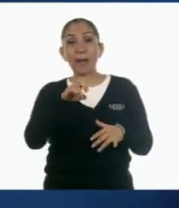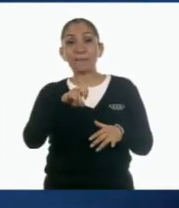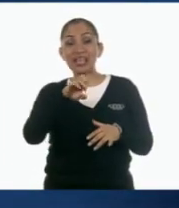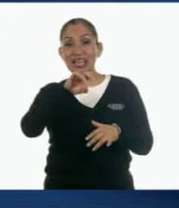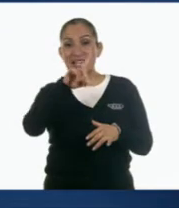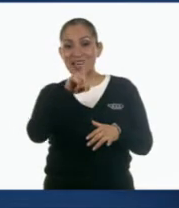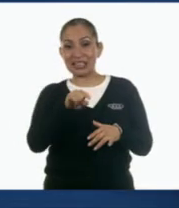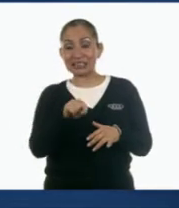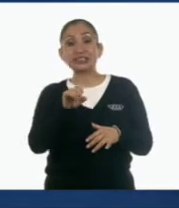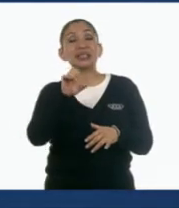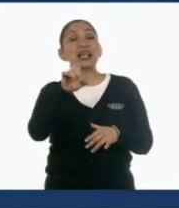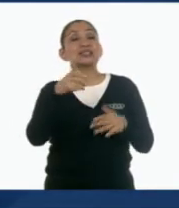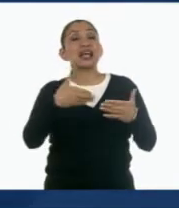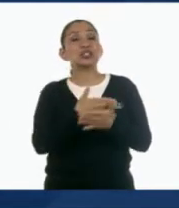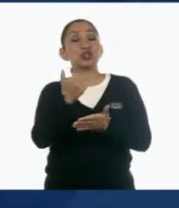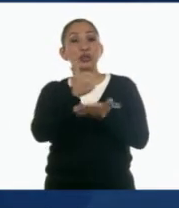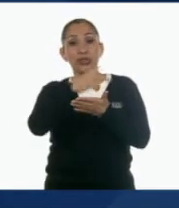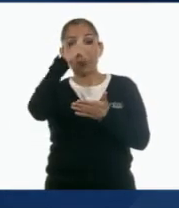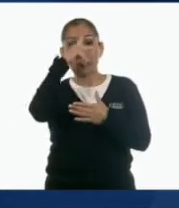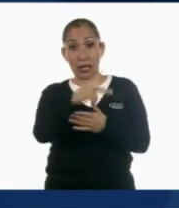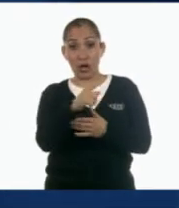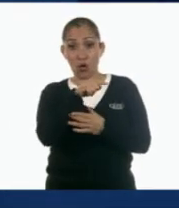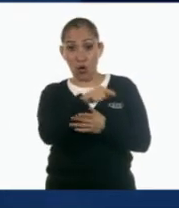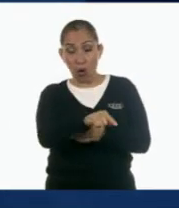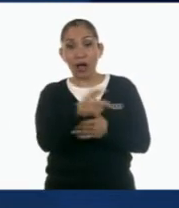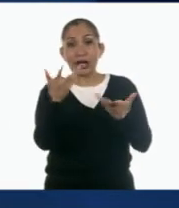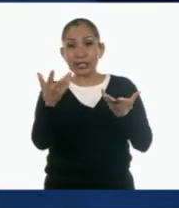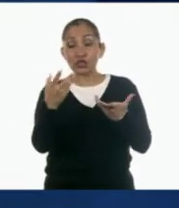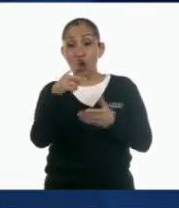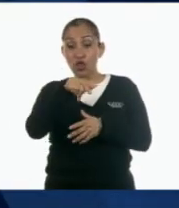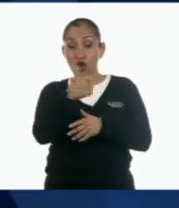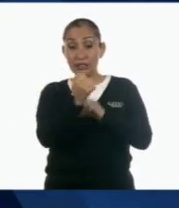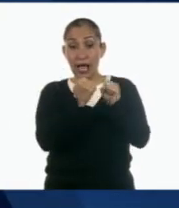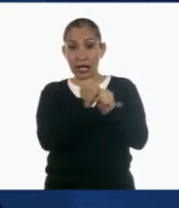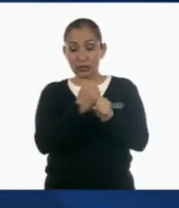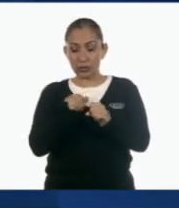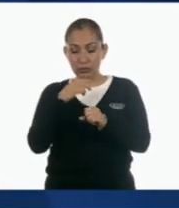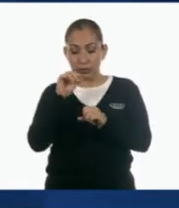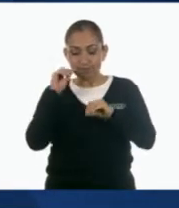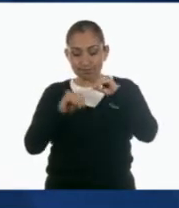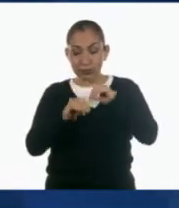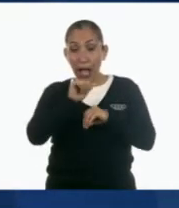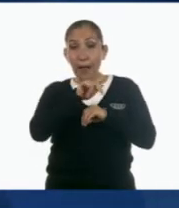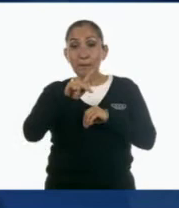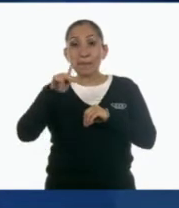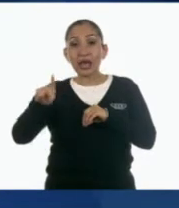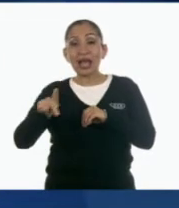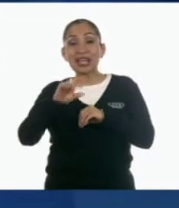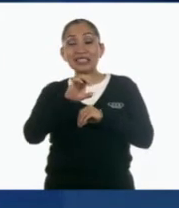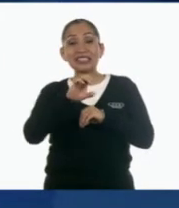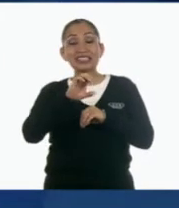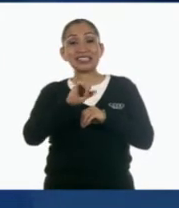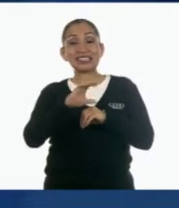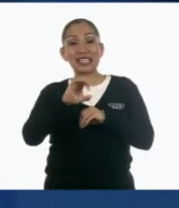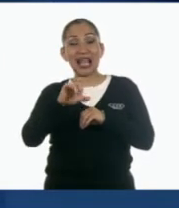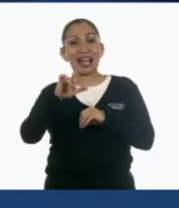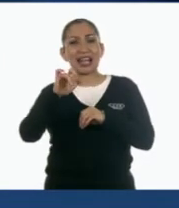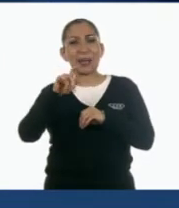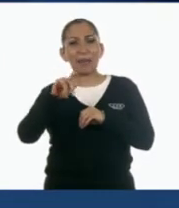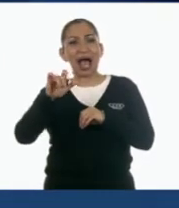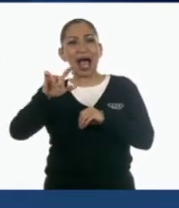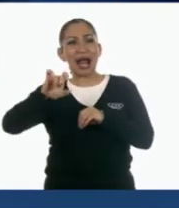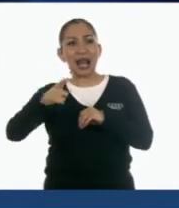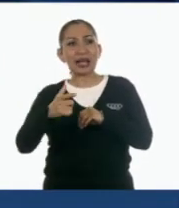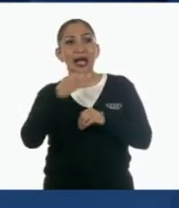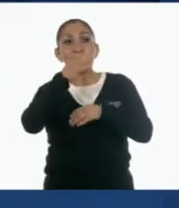Calvo, que él nació en la Ciudad de México. Creó a los 12 años la aplicación móvil de Safe Live Alert, una